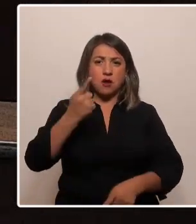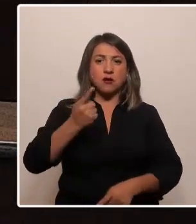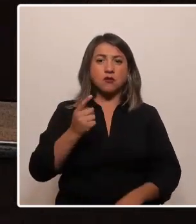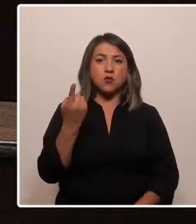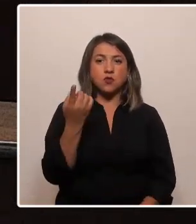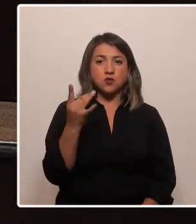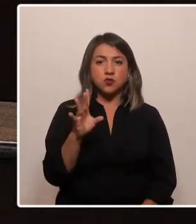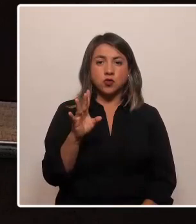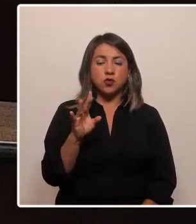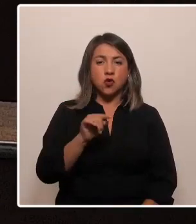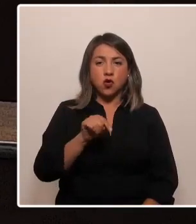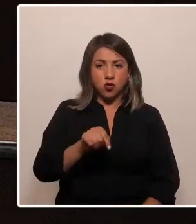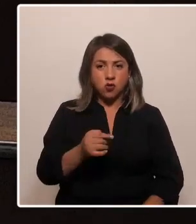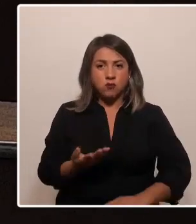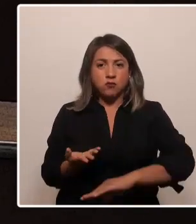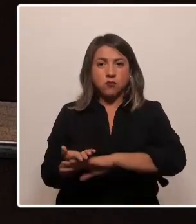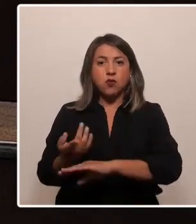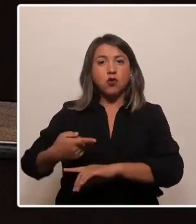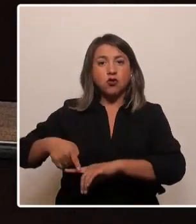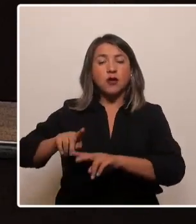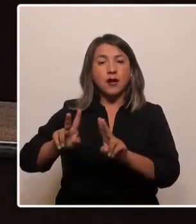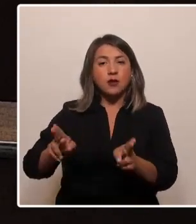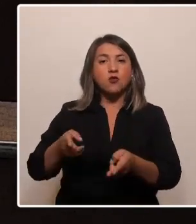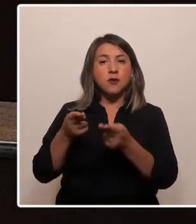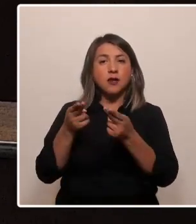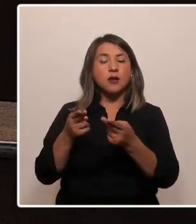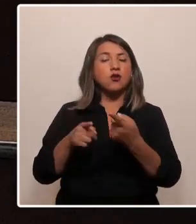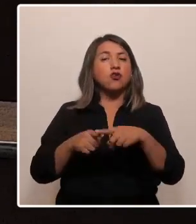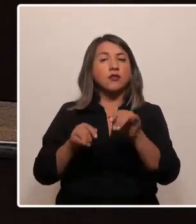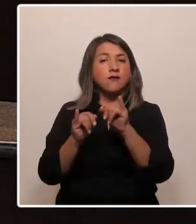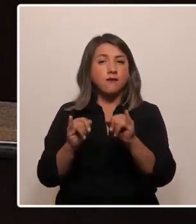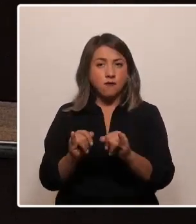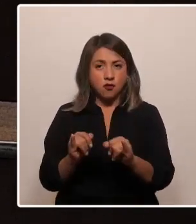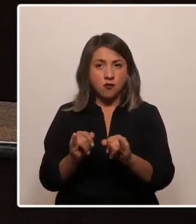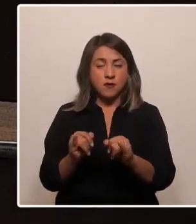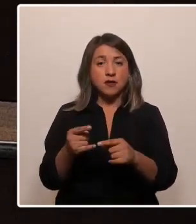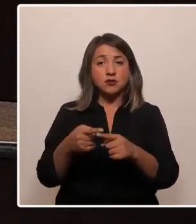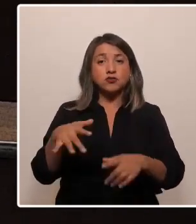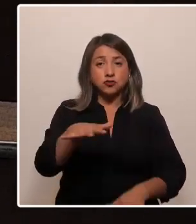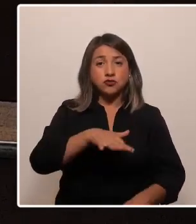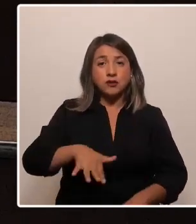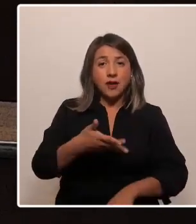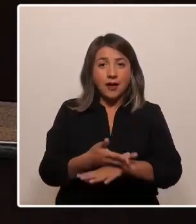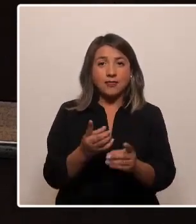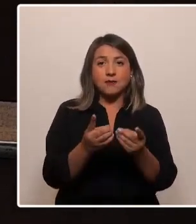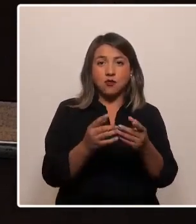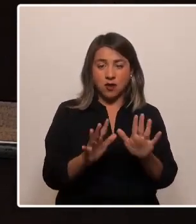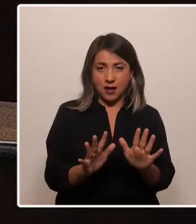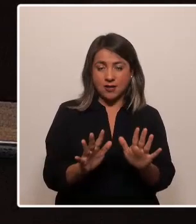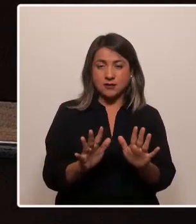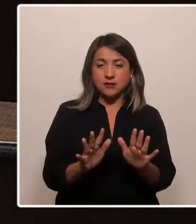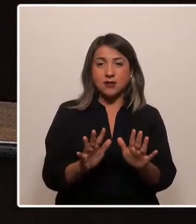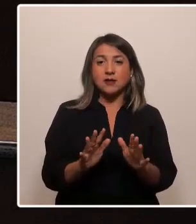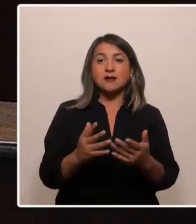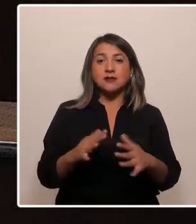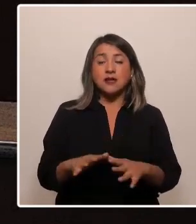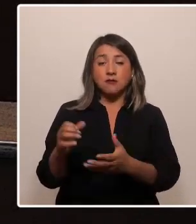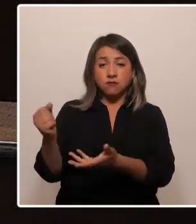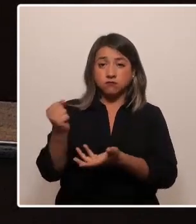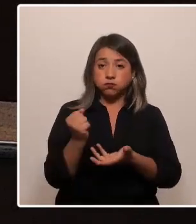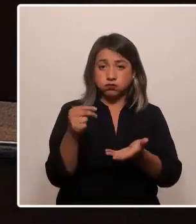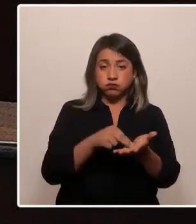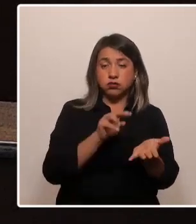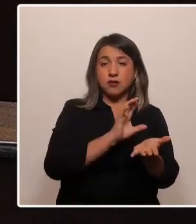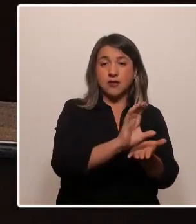la posibilidad concreta de recuperar los mecanismos que posee una sociedad democrática para la redistribución de la riqueza, como lo